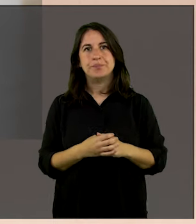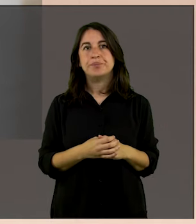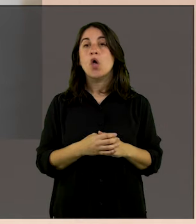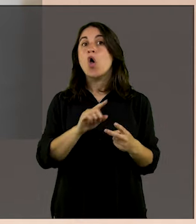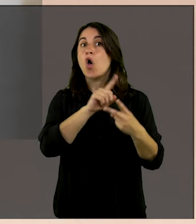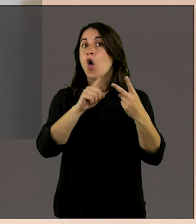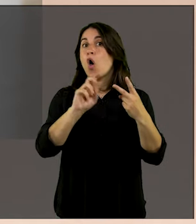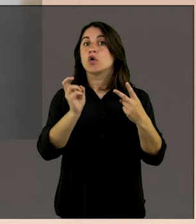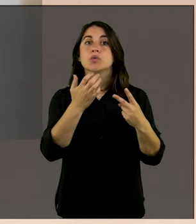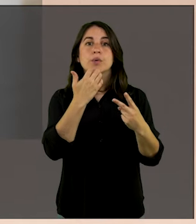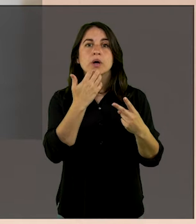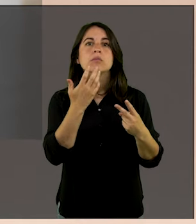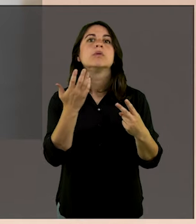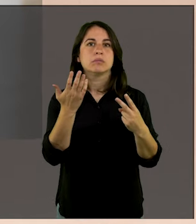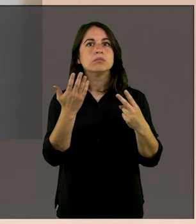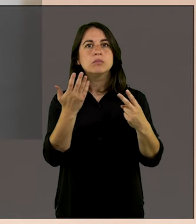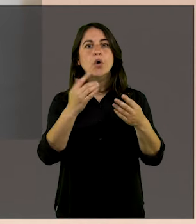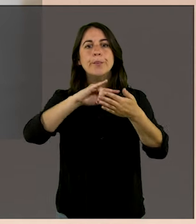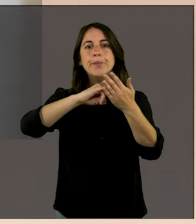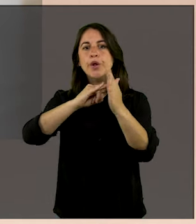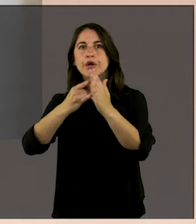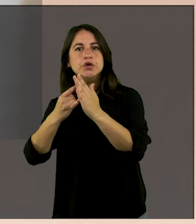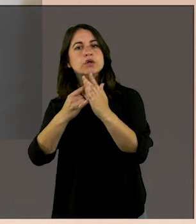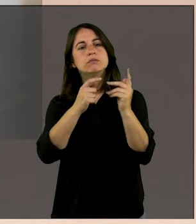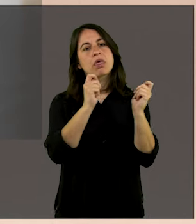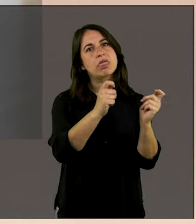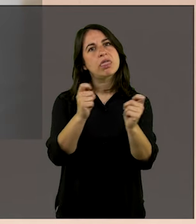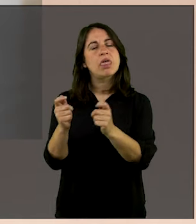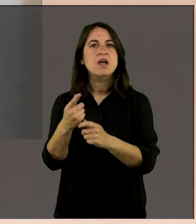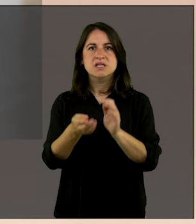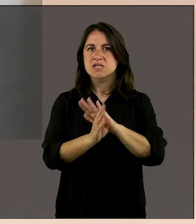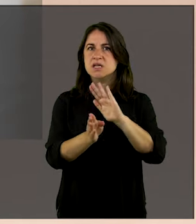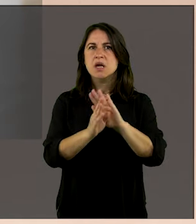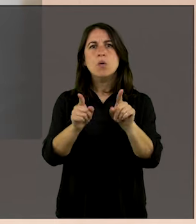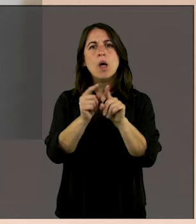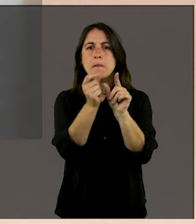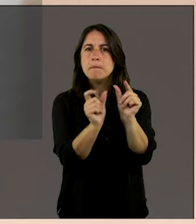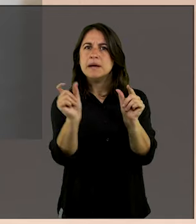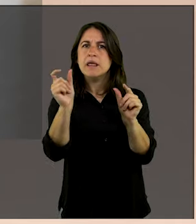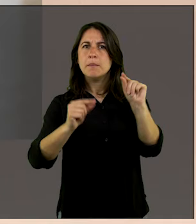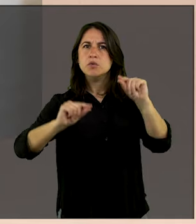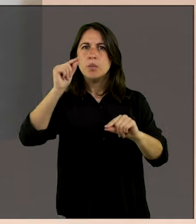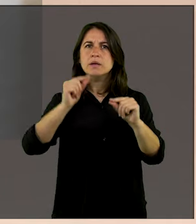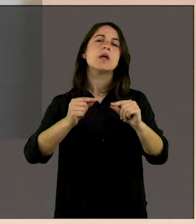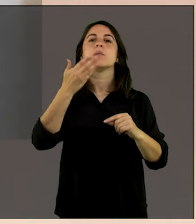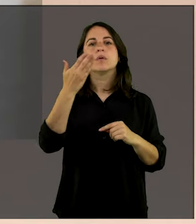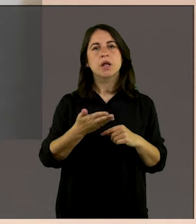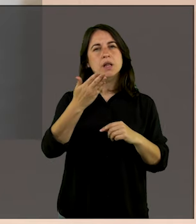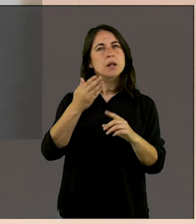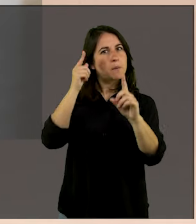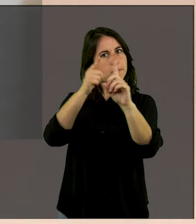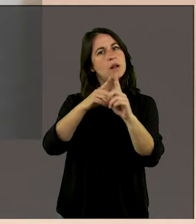ir mejorando. Otro hecho es seguir dotando a los proyectos de esa partida presupuestaria